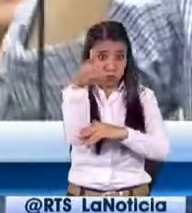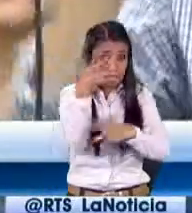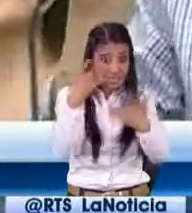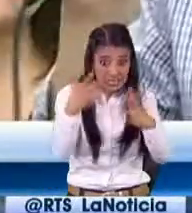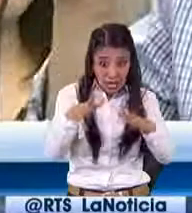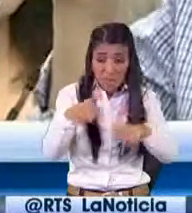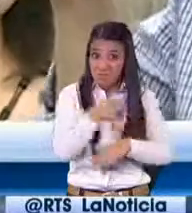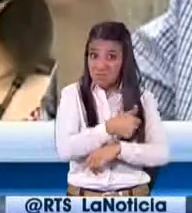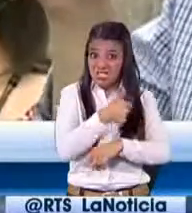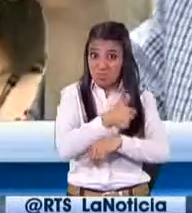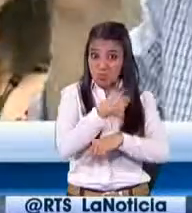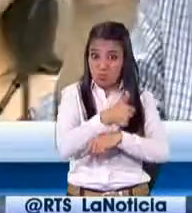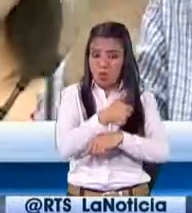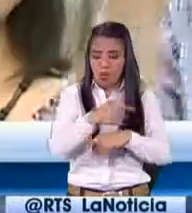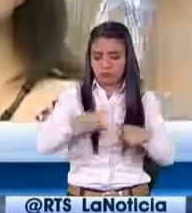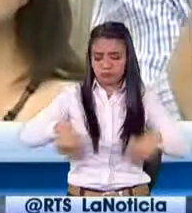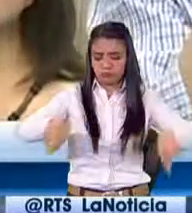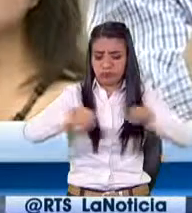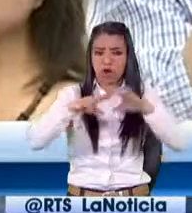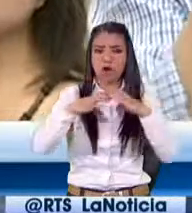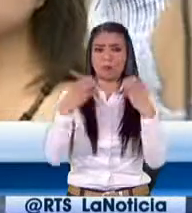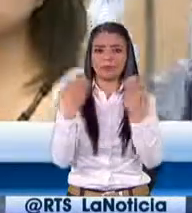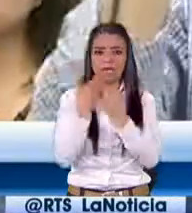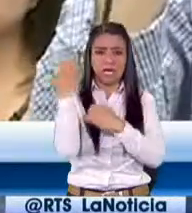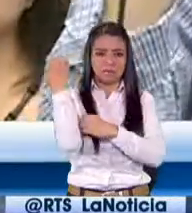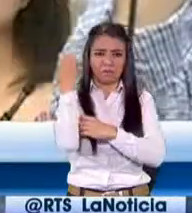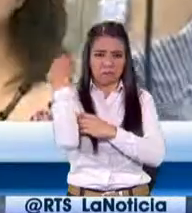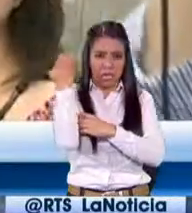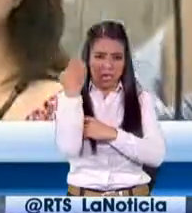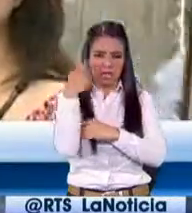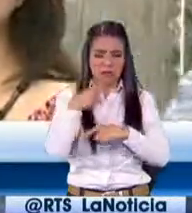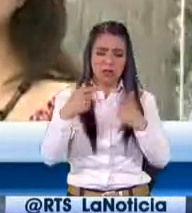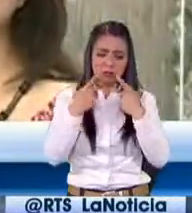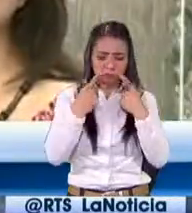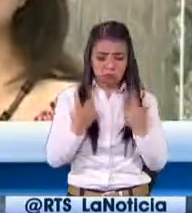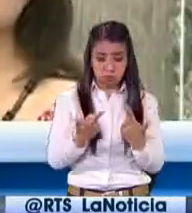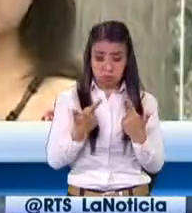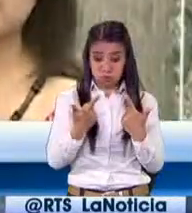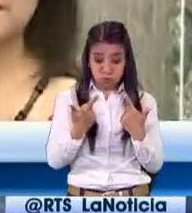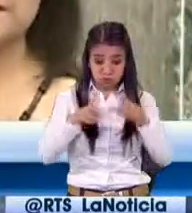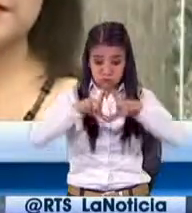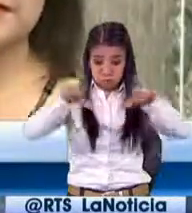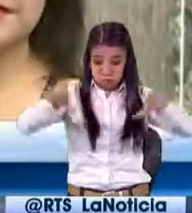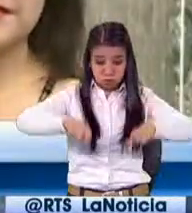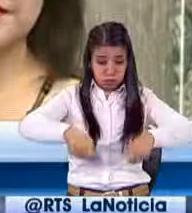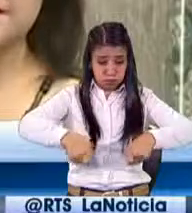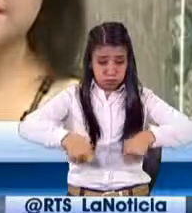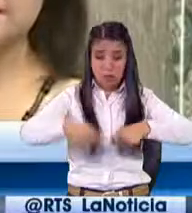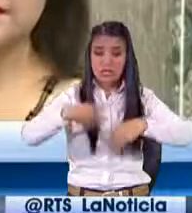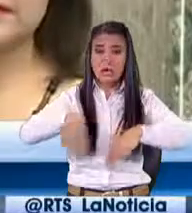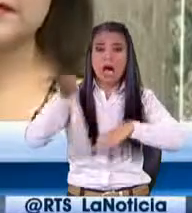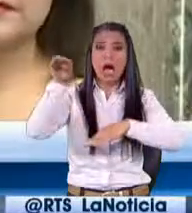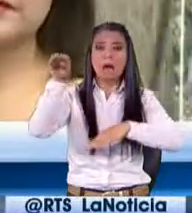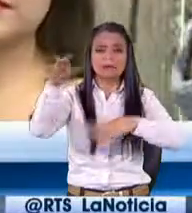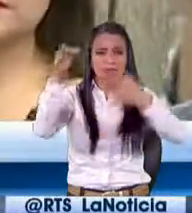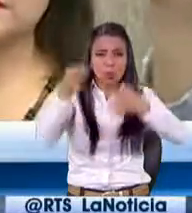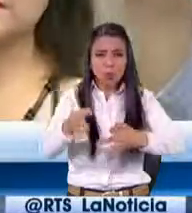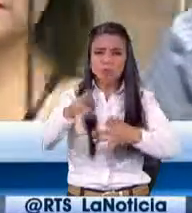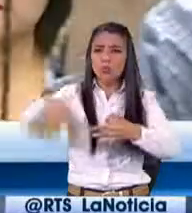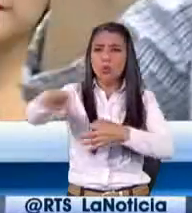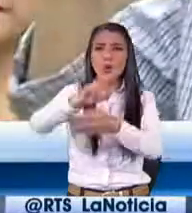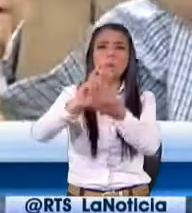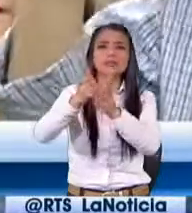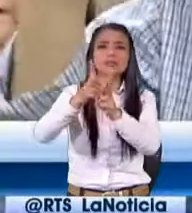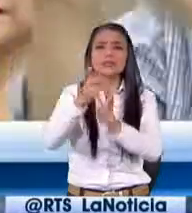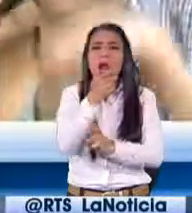sistema desde el Comité de Operaciones de Emergencia Metropolitano enviarán indicaciones en tiempo real a los